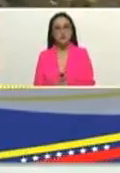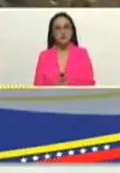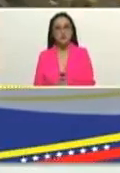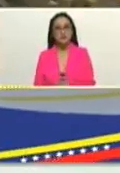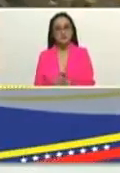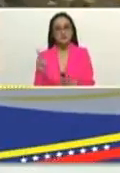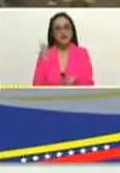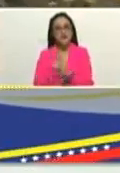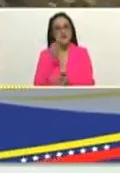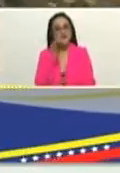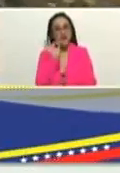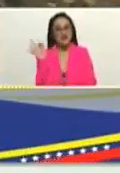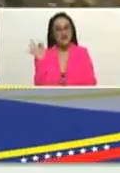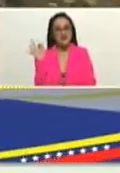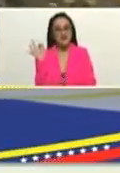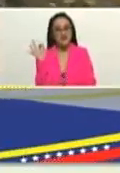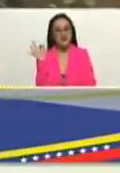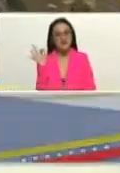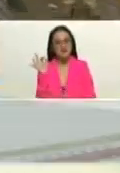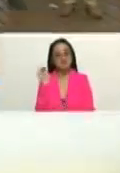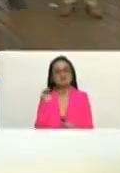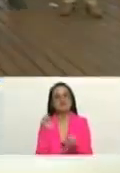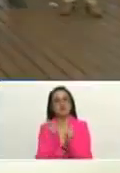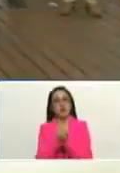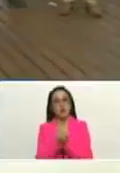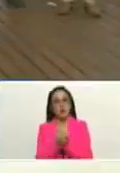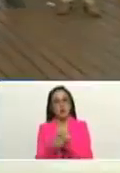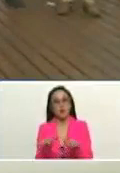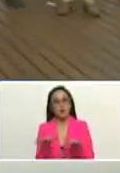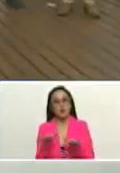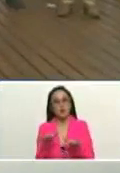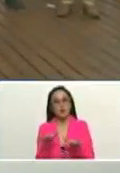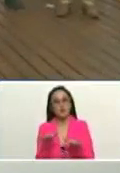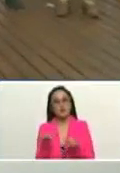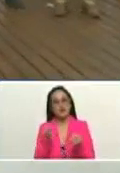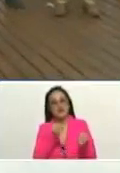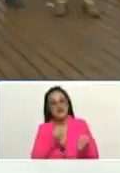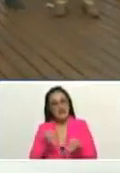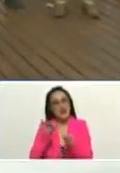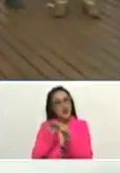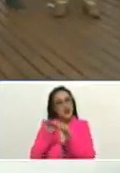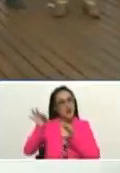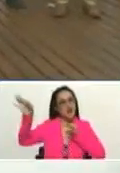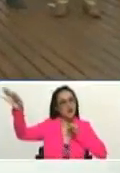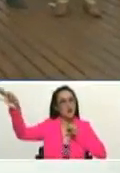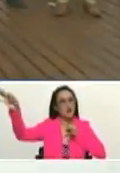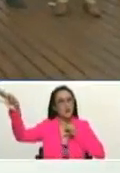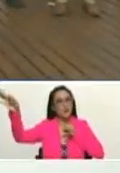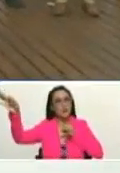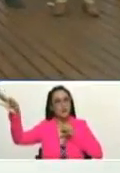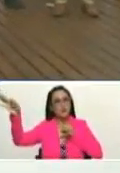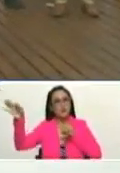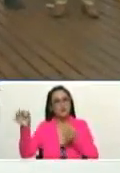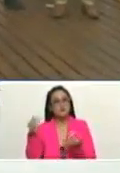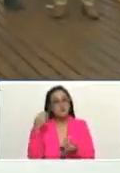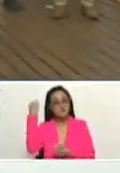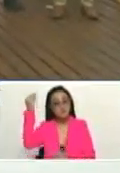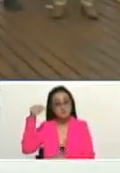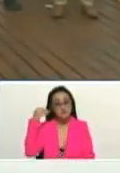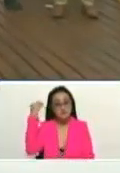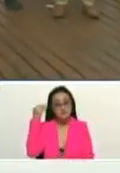de Francia y que se hizo realidad en tierras americanas, y que vino del pensamiento